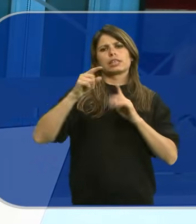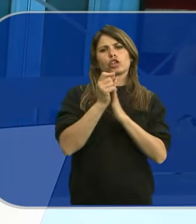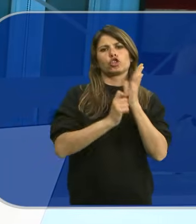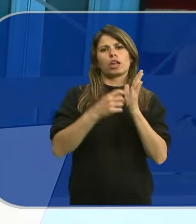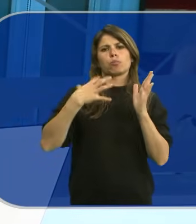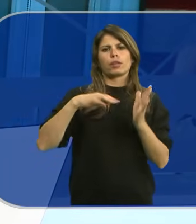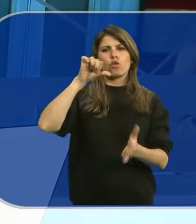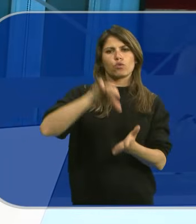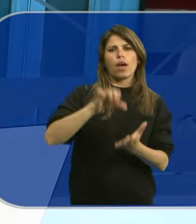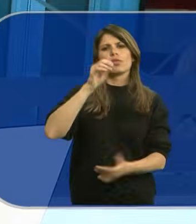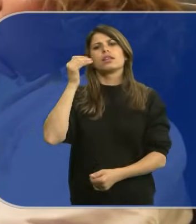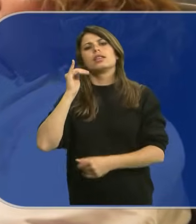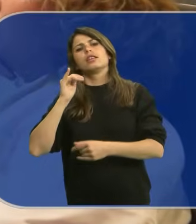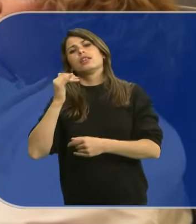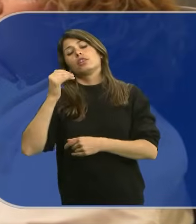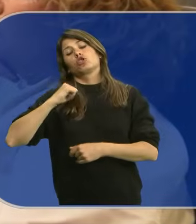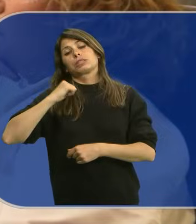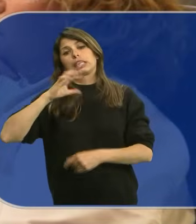y centro.